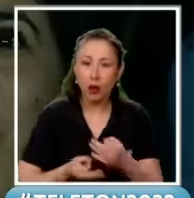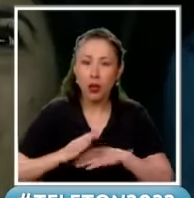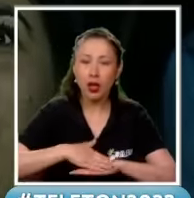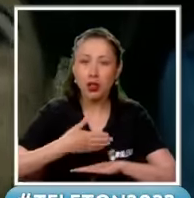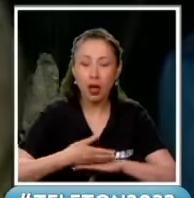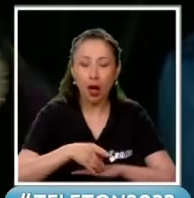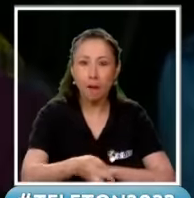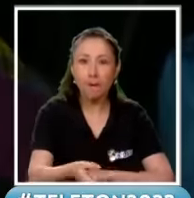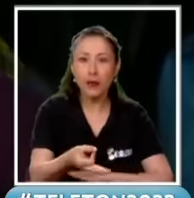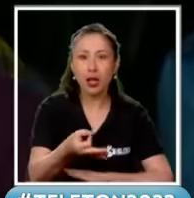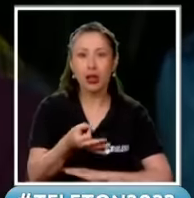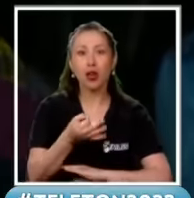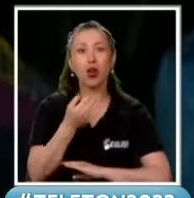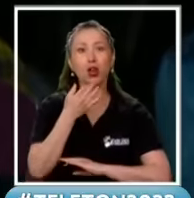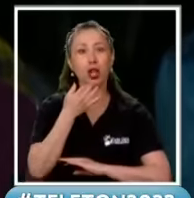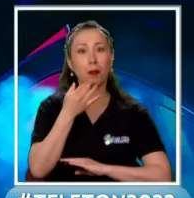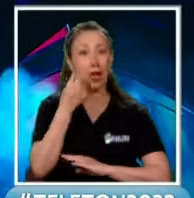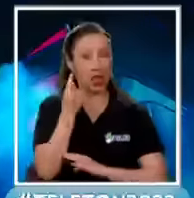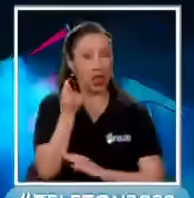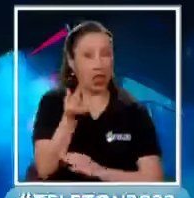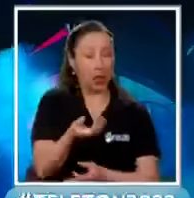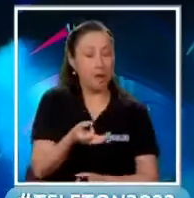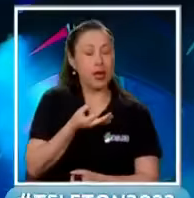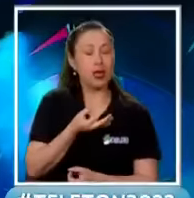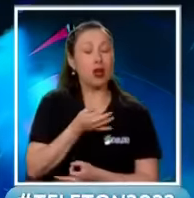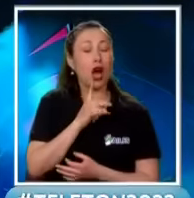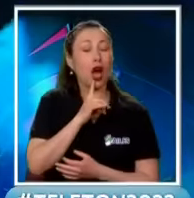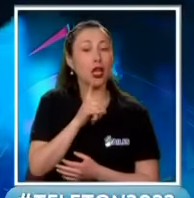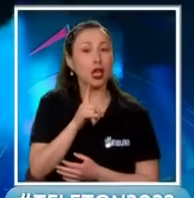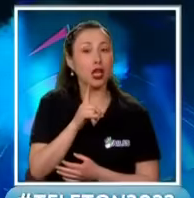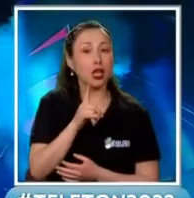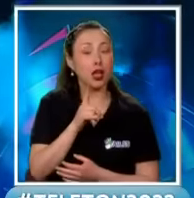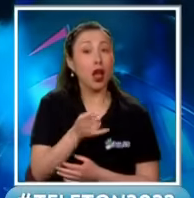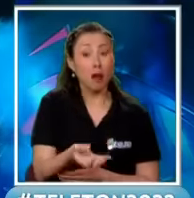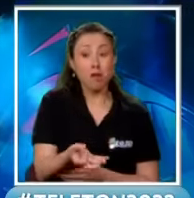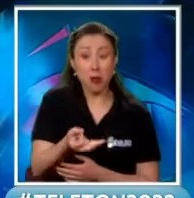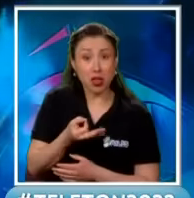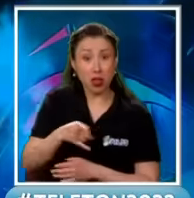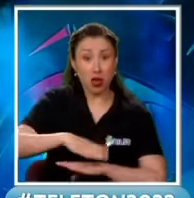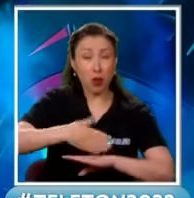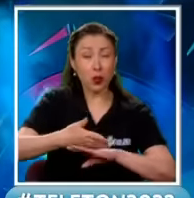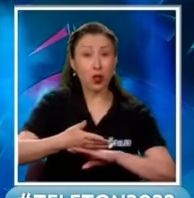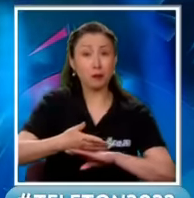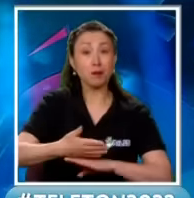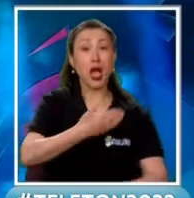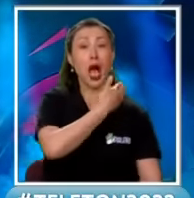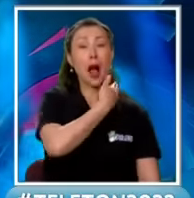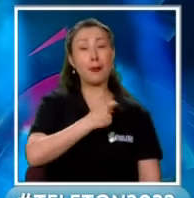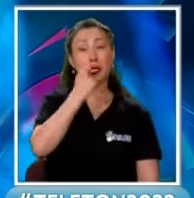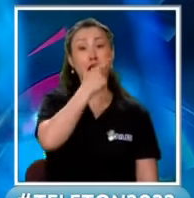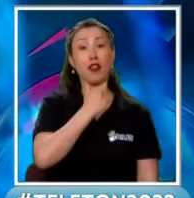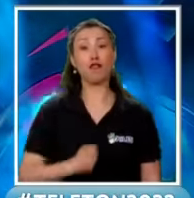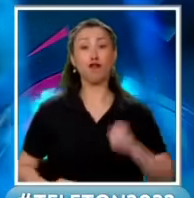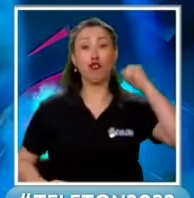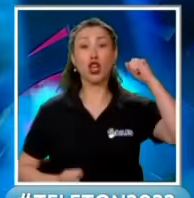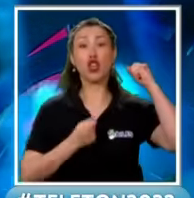Me dijo que también hiciera al... Me dijo que también hiciera al presidente Boric con corbata.